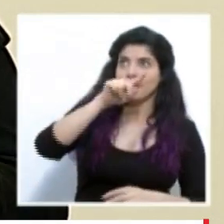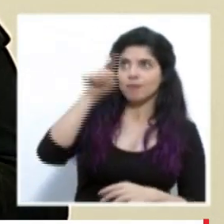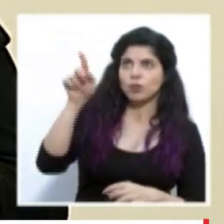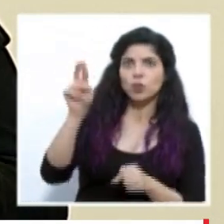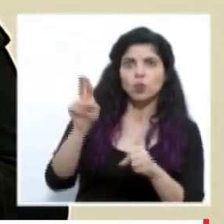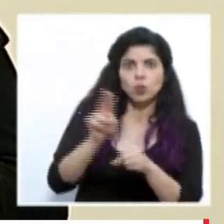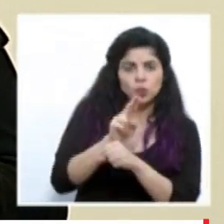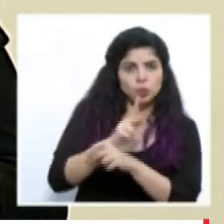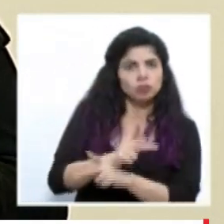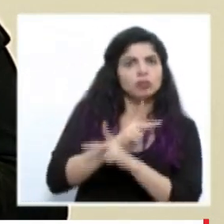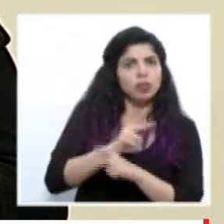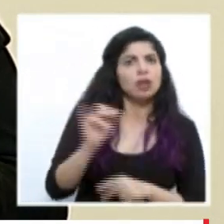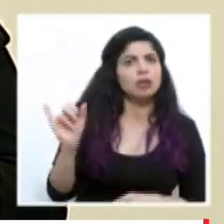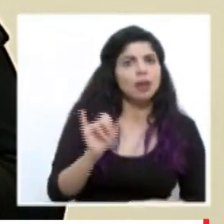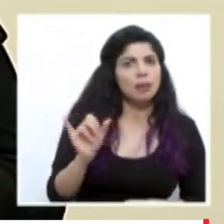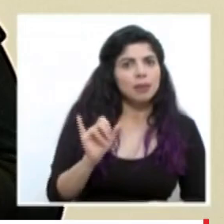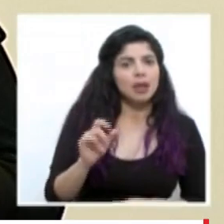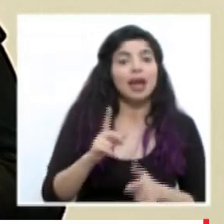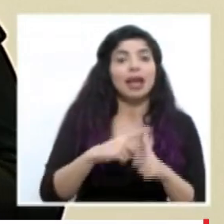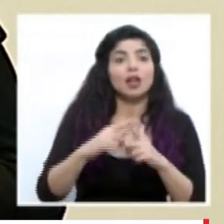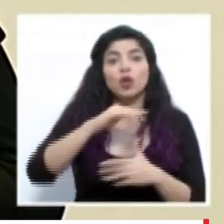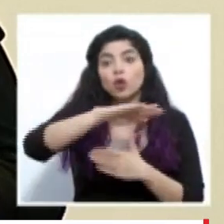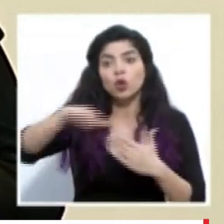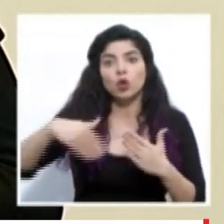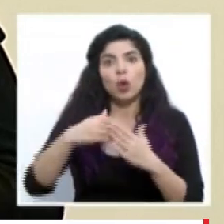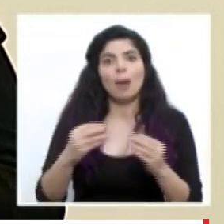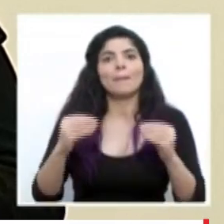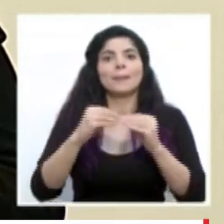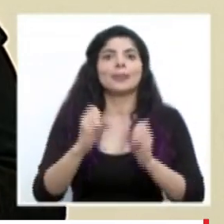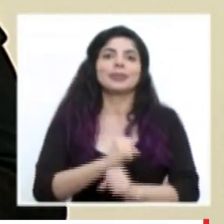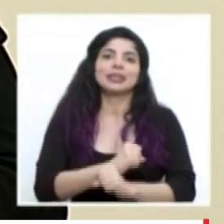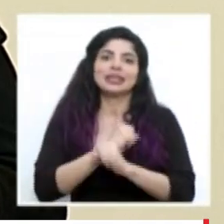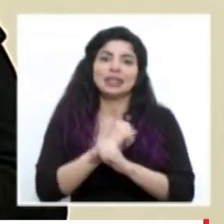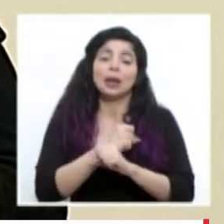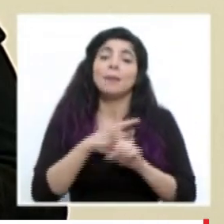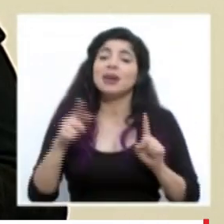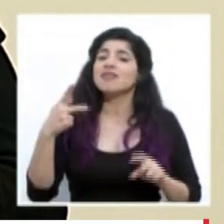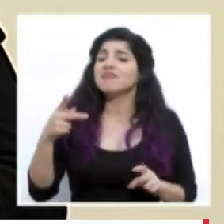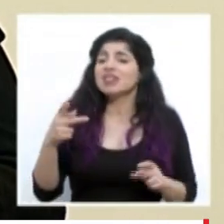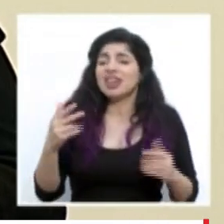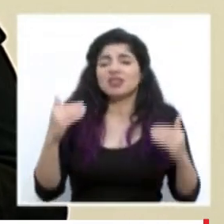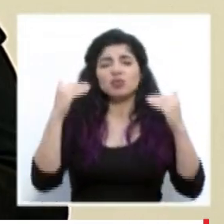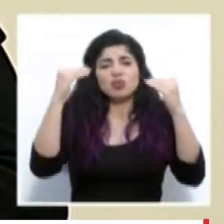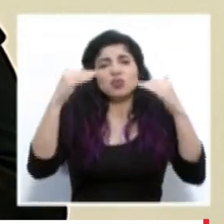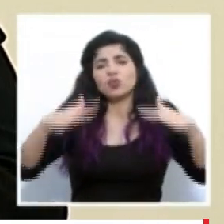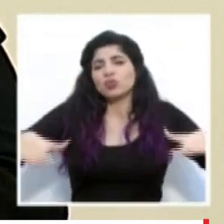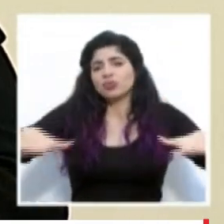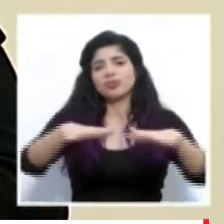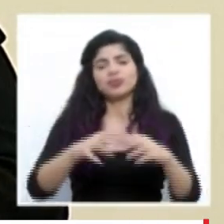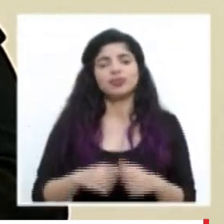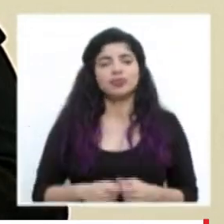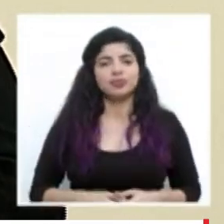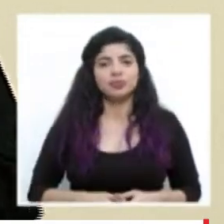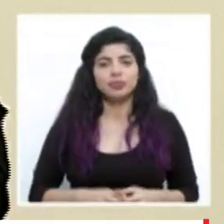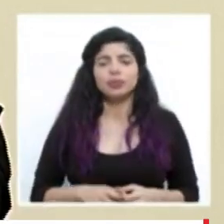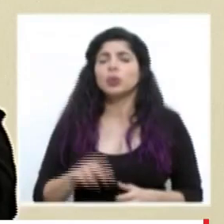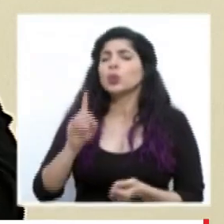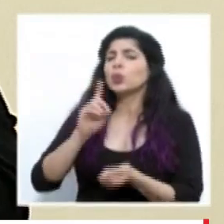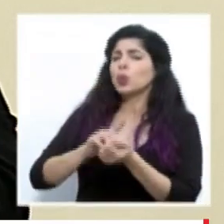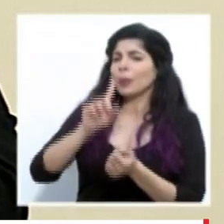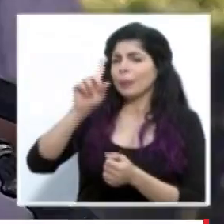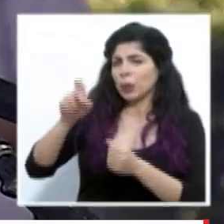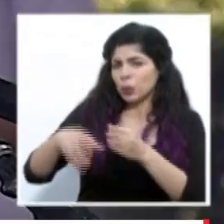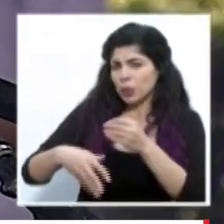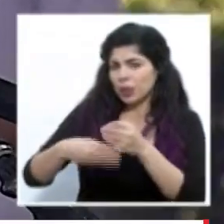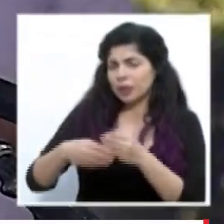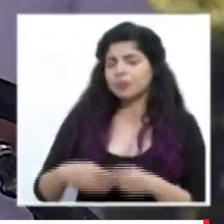usen las medidas de protección y entonces así todos vamos a estar un poco más seguros, pero el riesgo sigue siendo alto. Doctor, una consulta